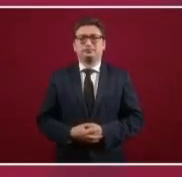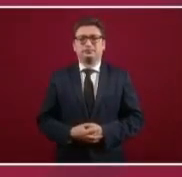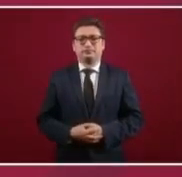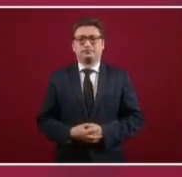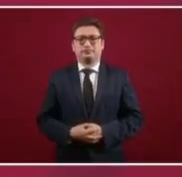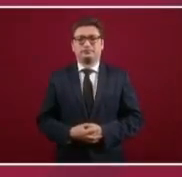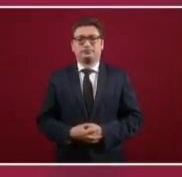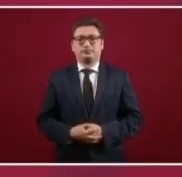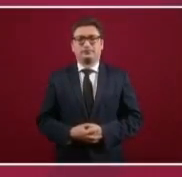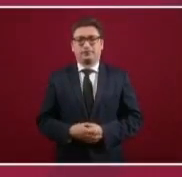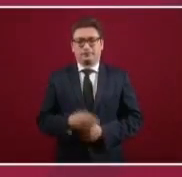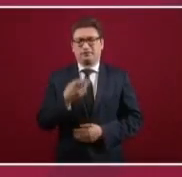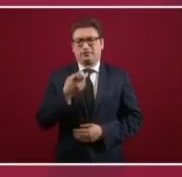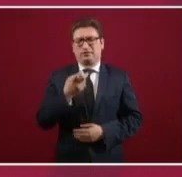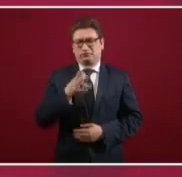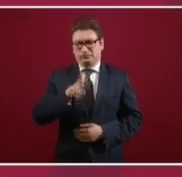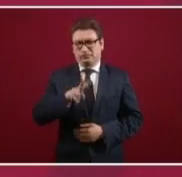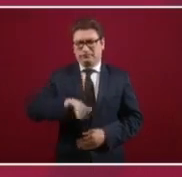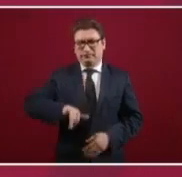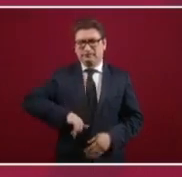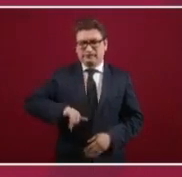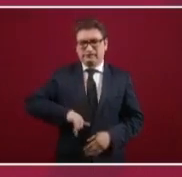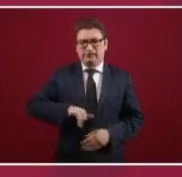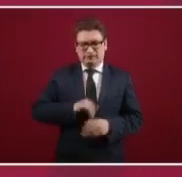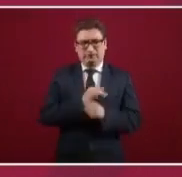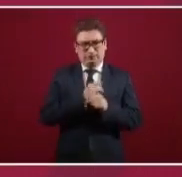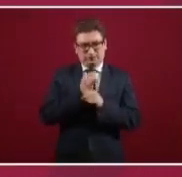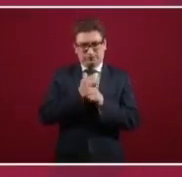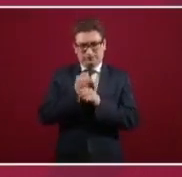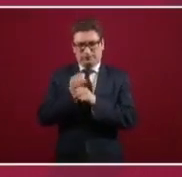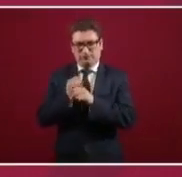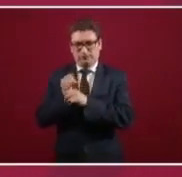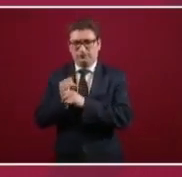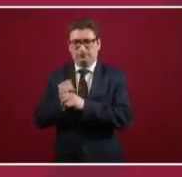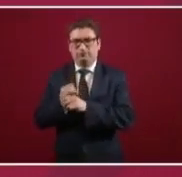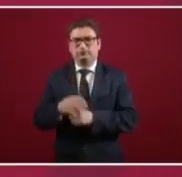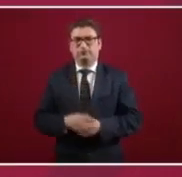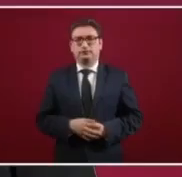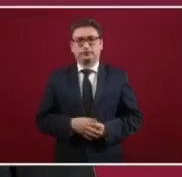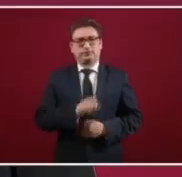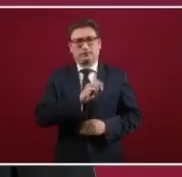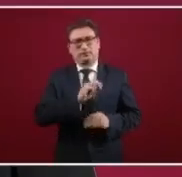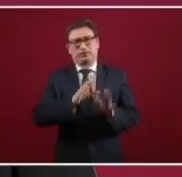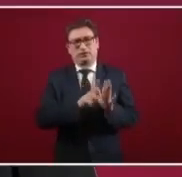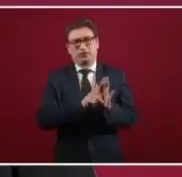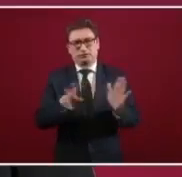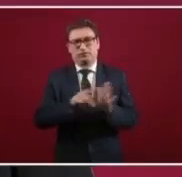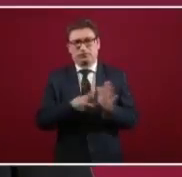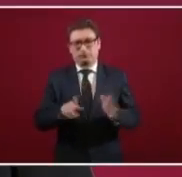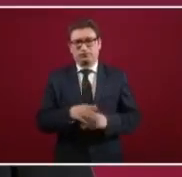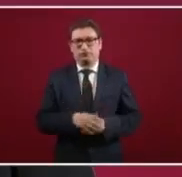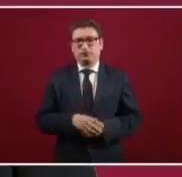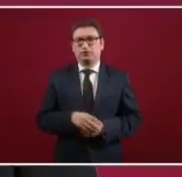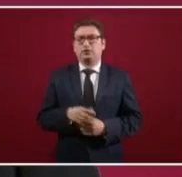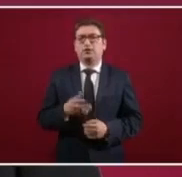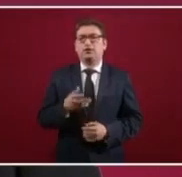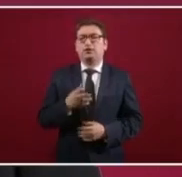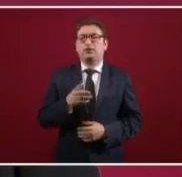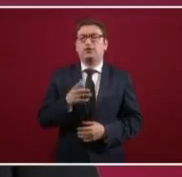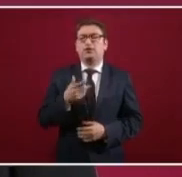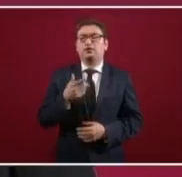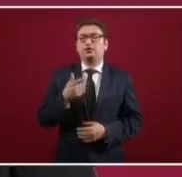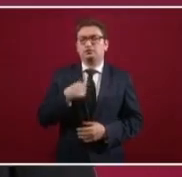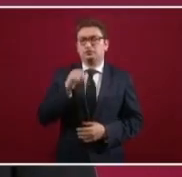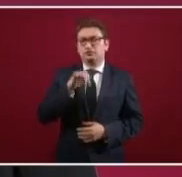y eso es interesante de investigar no claro y da para un reportaje si no creo